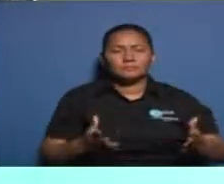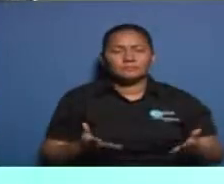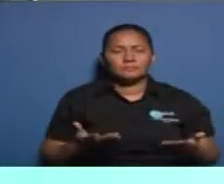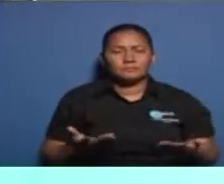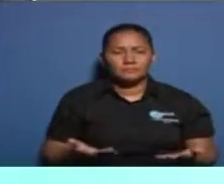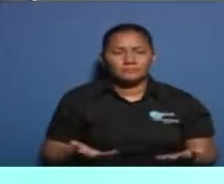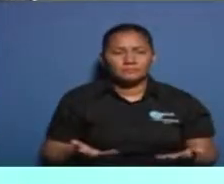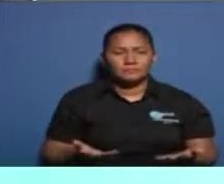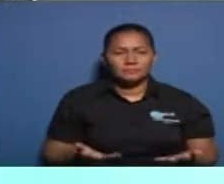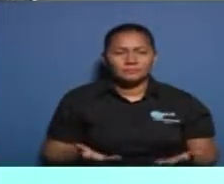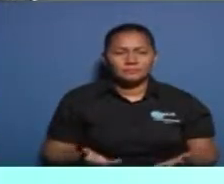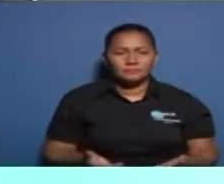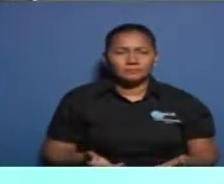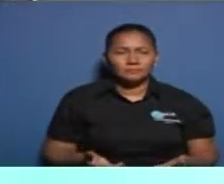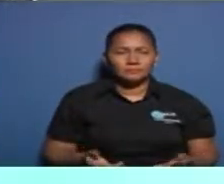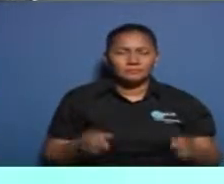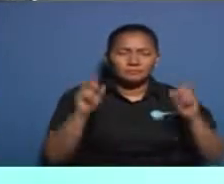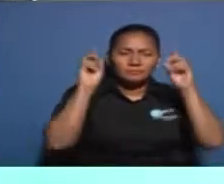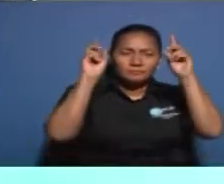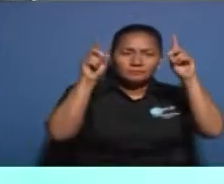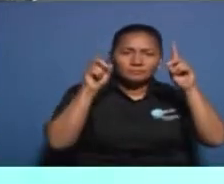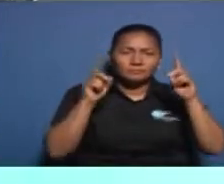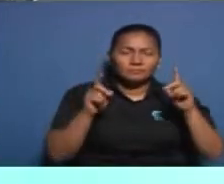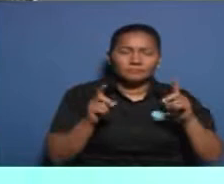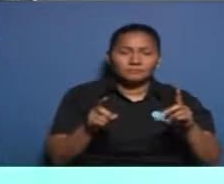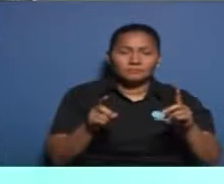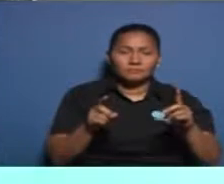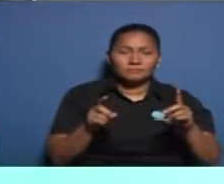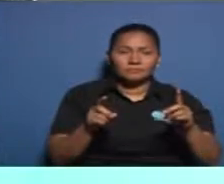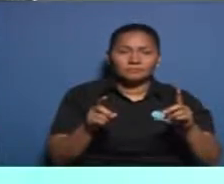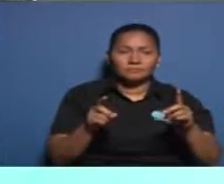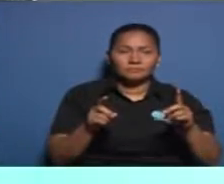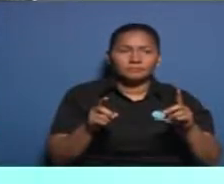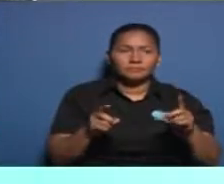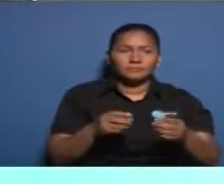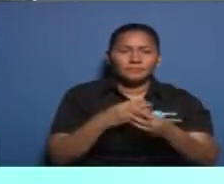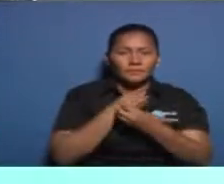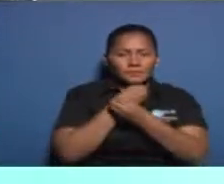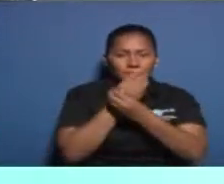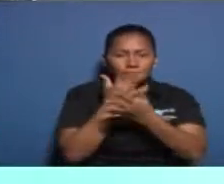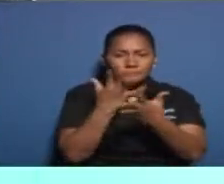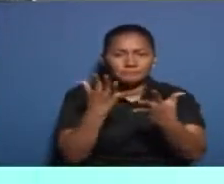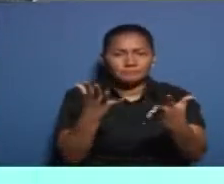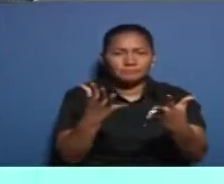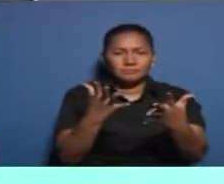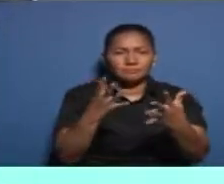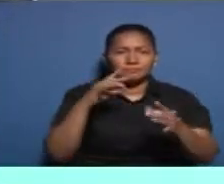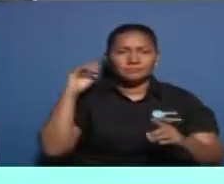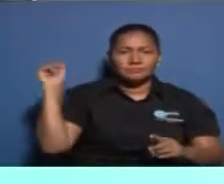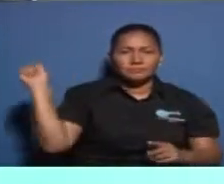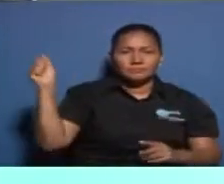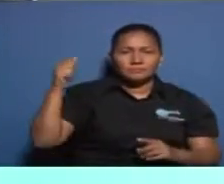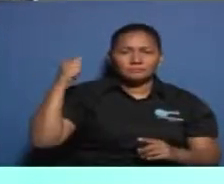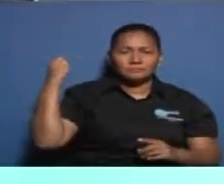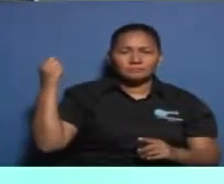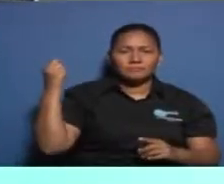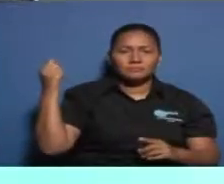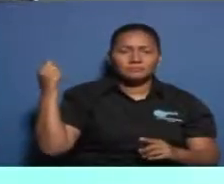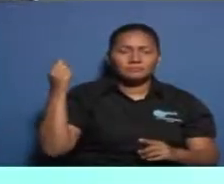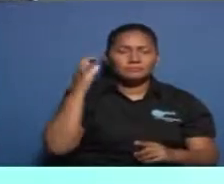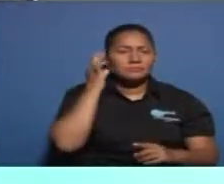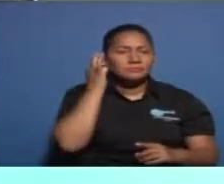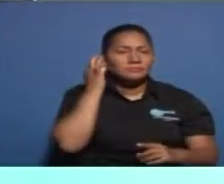resaltar es el tema de que tenemos que promover el empoderamiento de la mujer en el aspecto personal y en